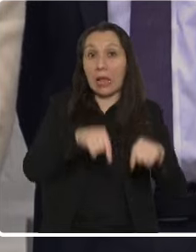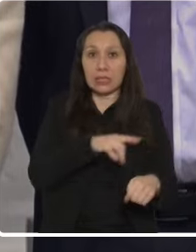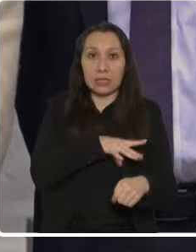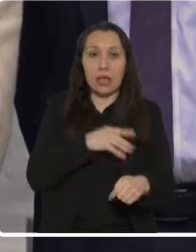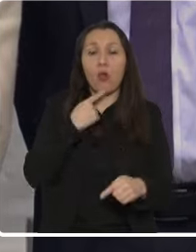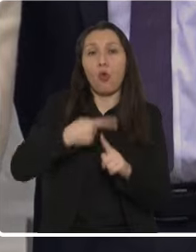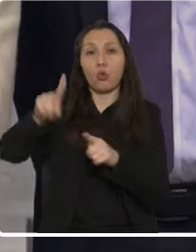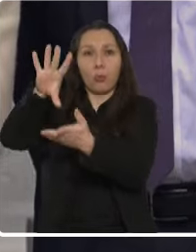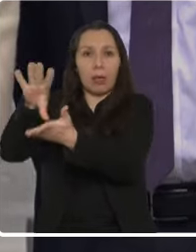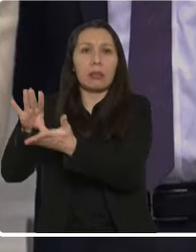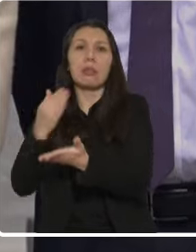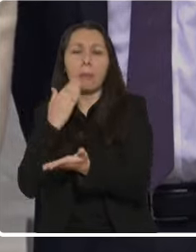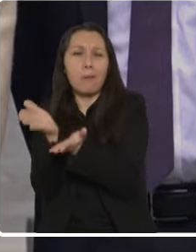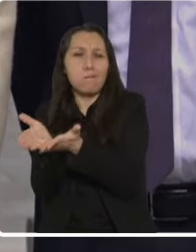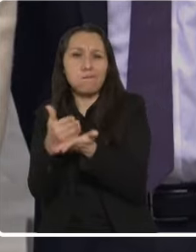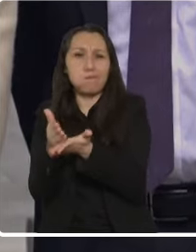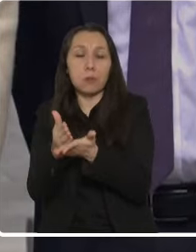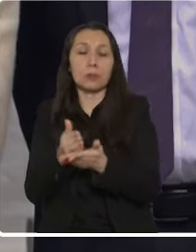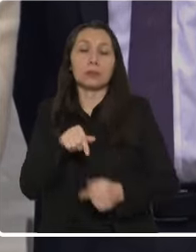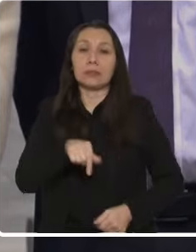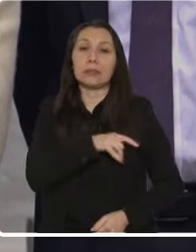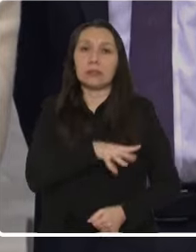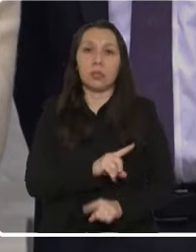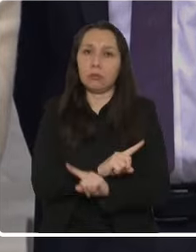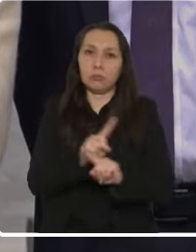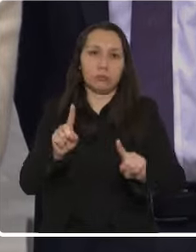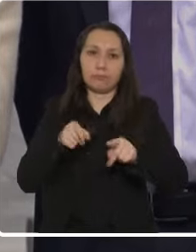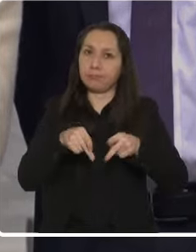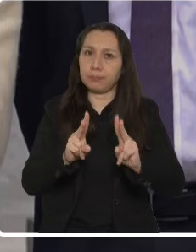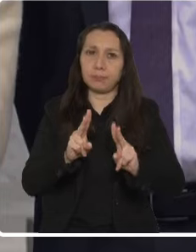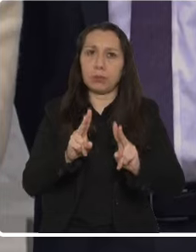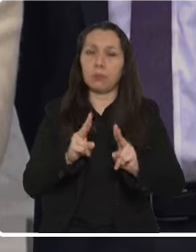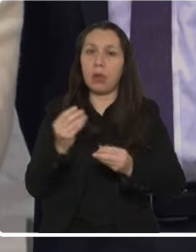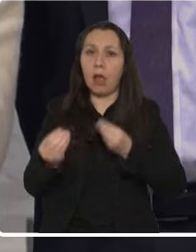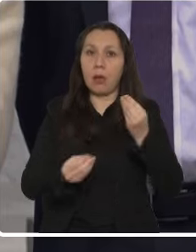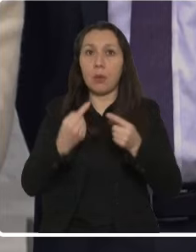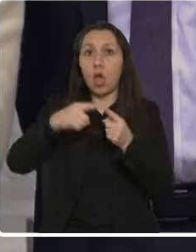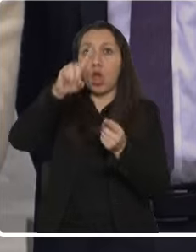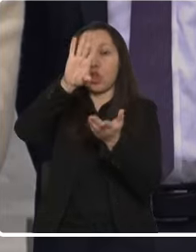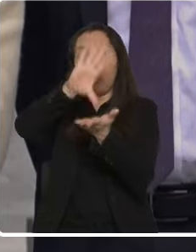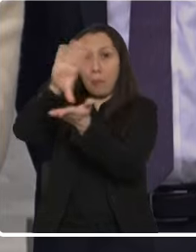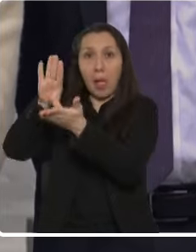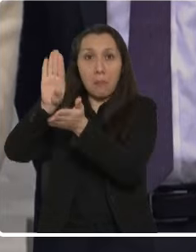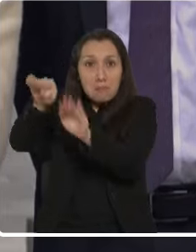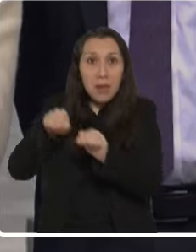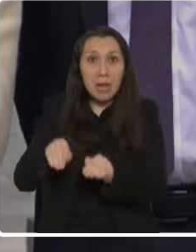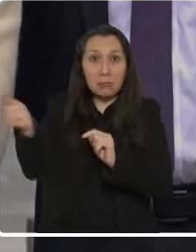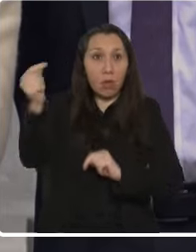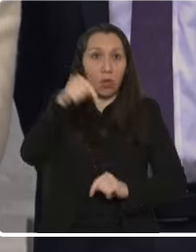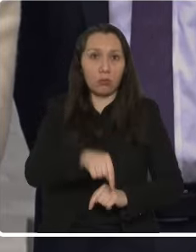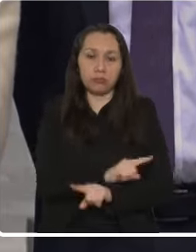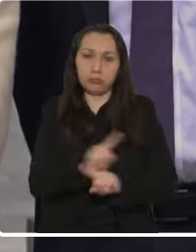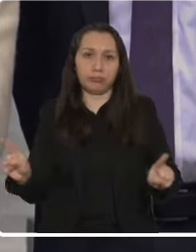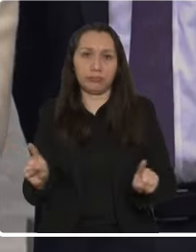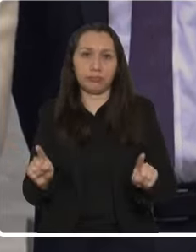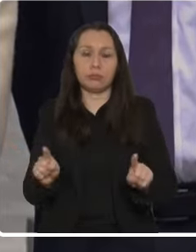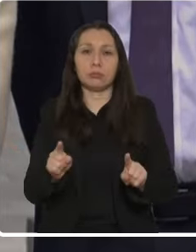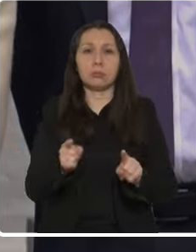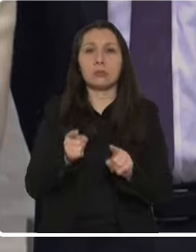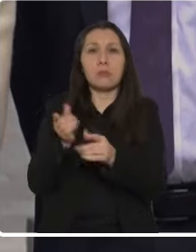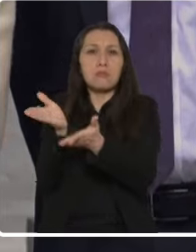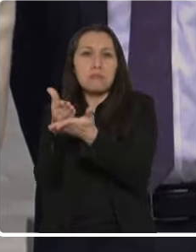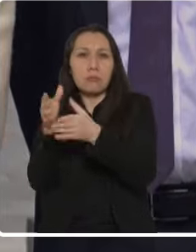extranjero. En Chile no vamos a permitir lo que ha sucedido en otros países, en donde el